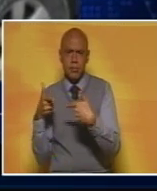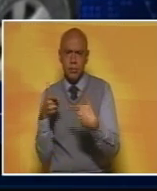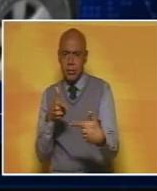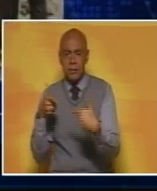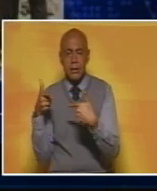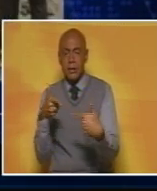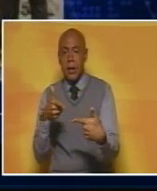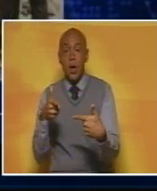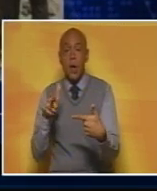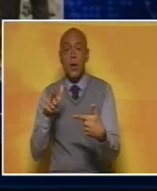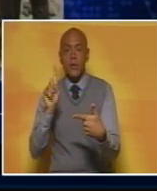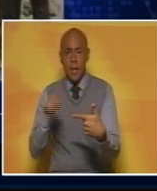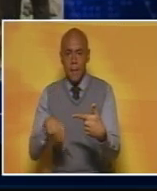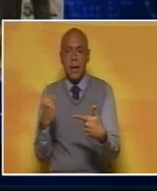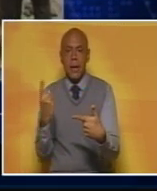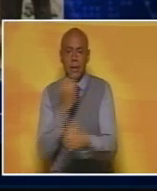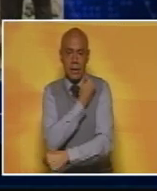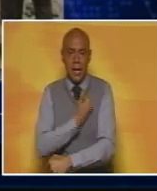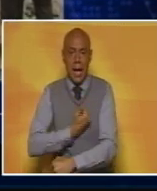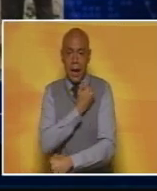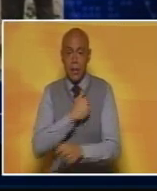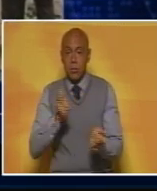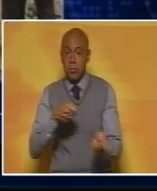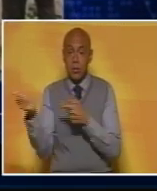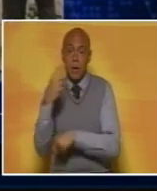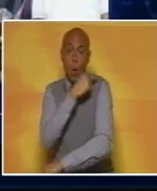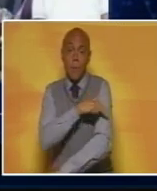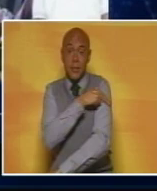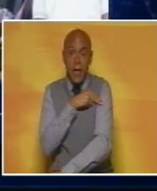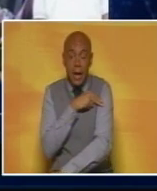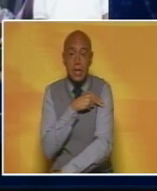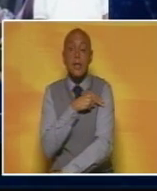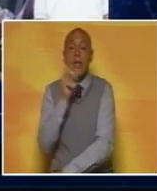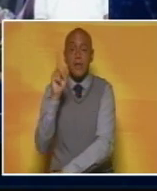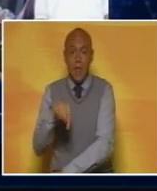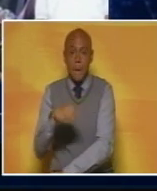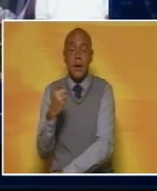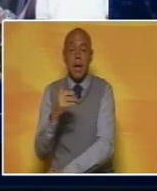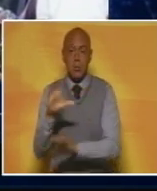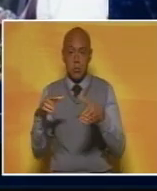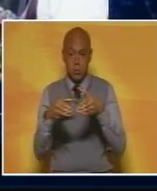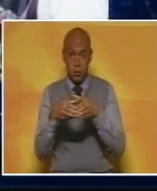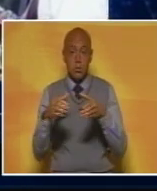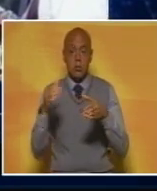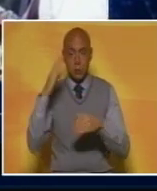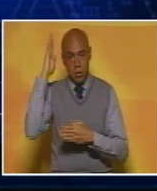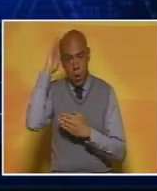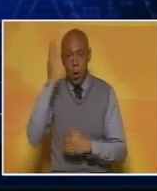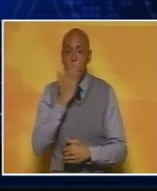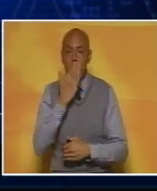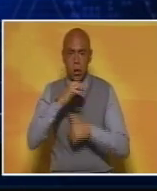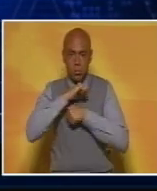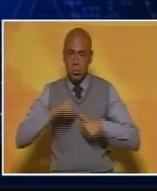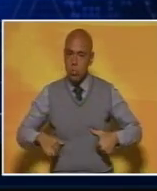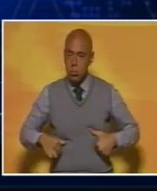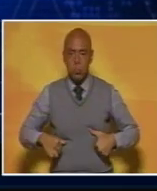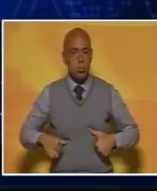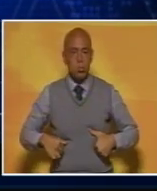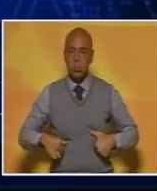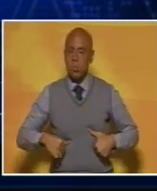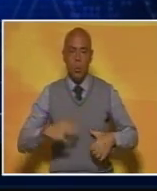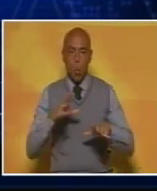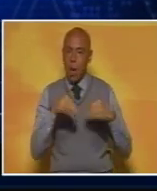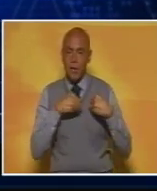evacuación de los heridos a los hospitales de la zona. Se conoció que la Guardia Indígena se opone a la utilización de su territorio para